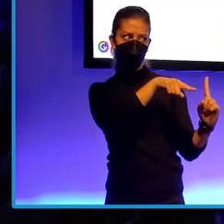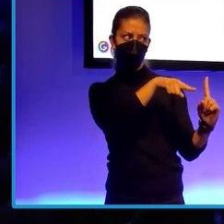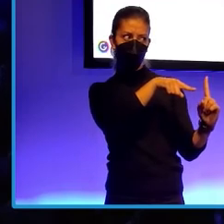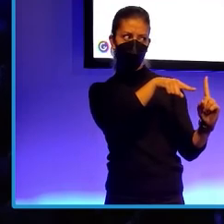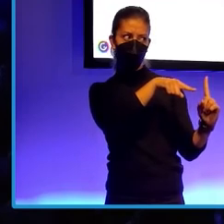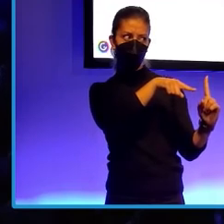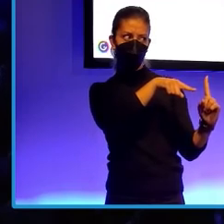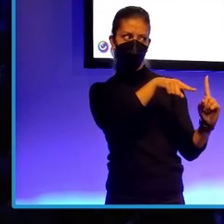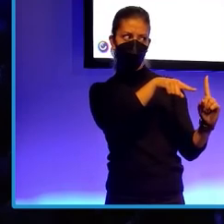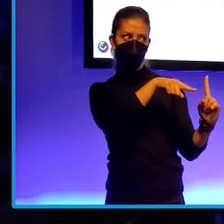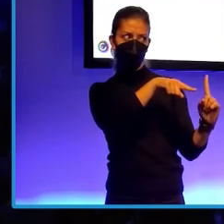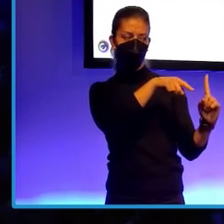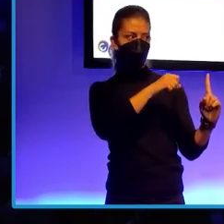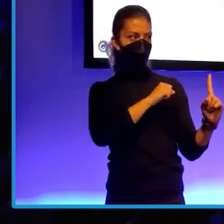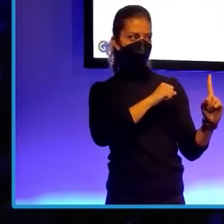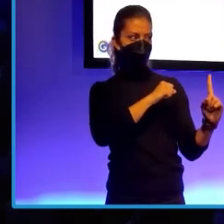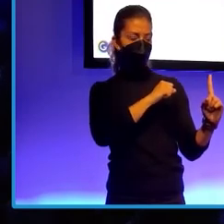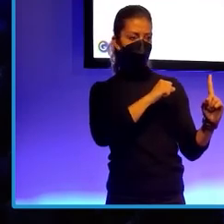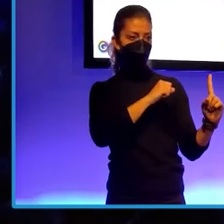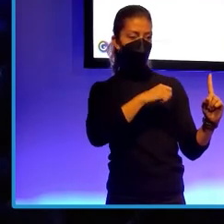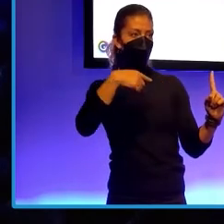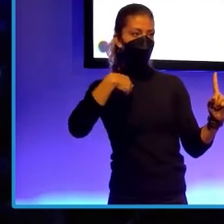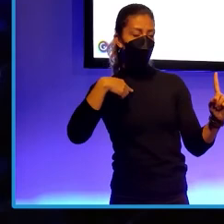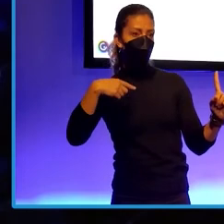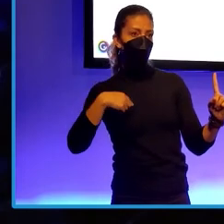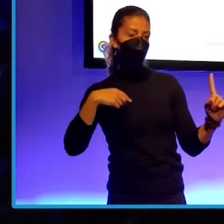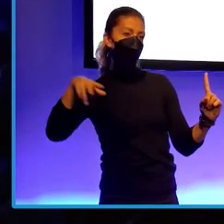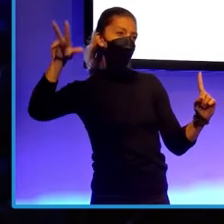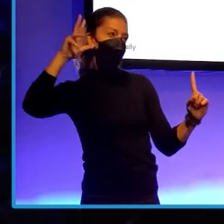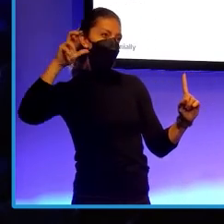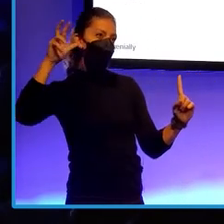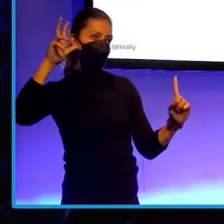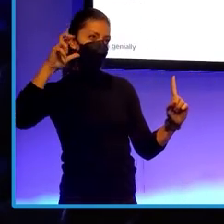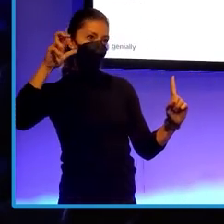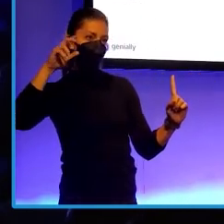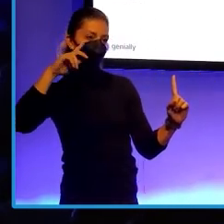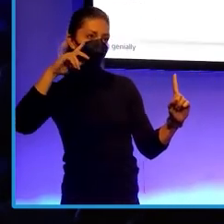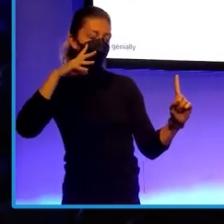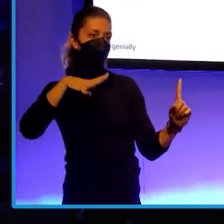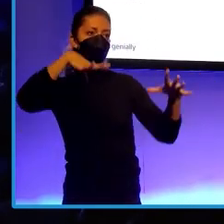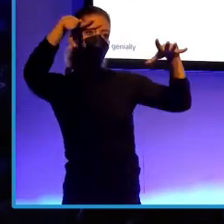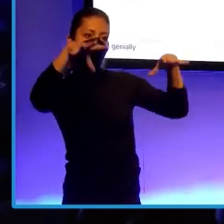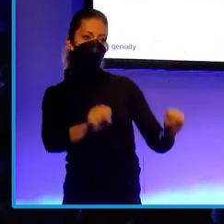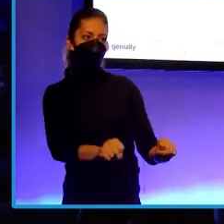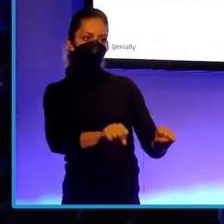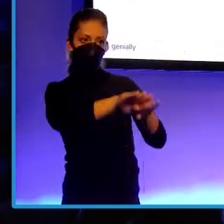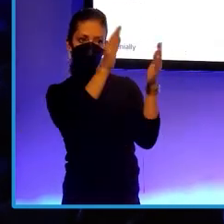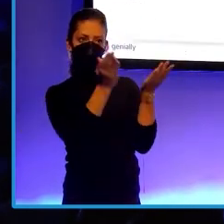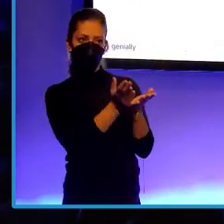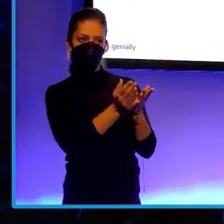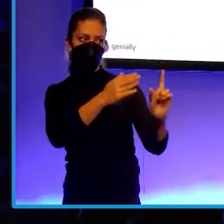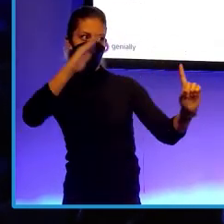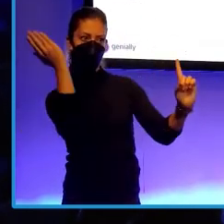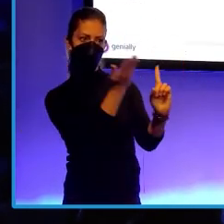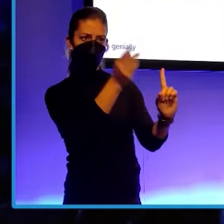rumor este de bueno que está yendo un rumor del apagón mundial el